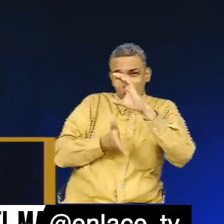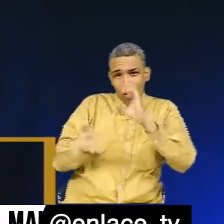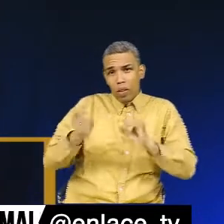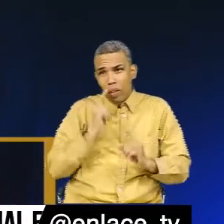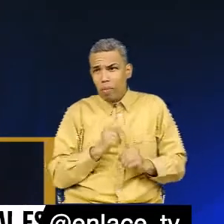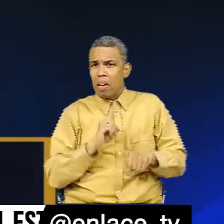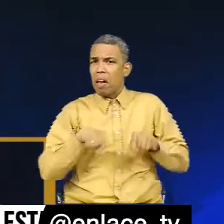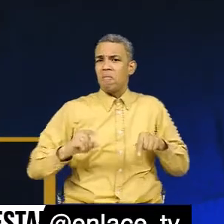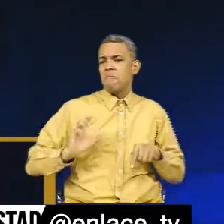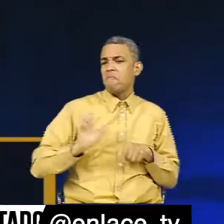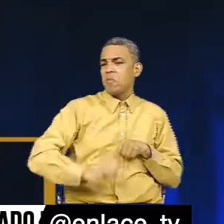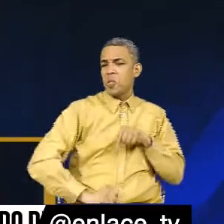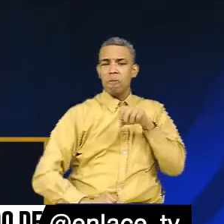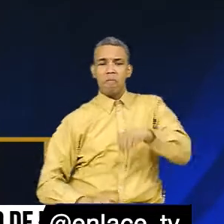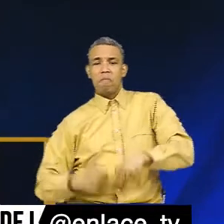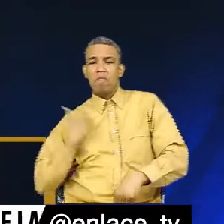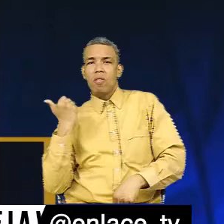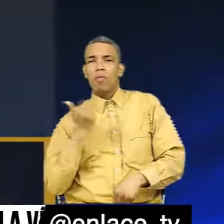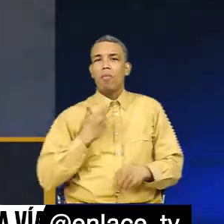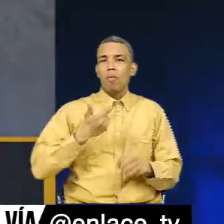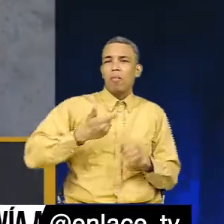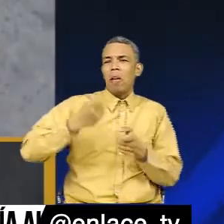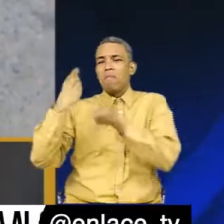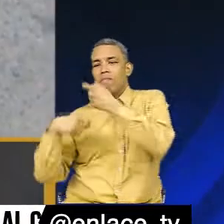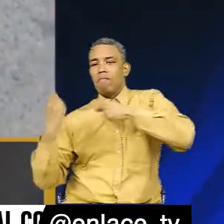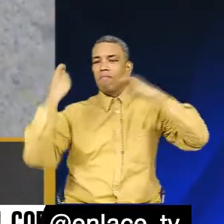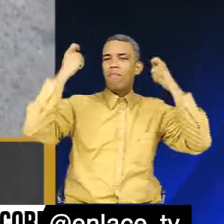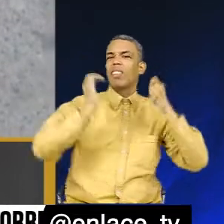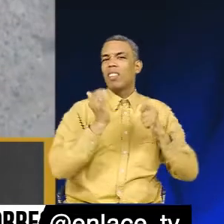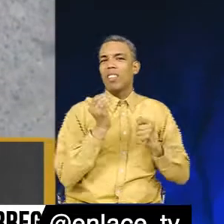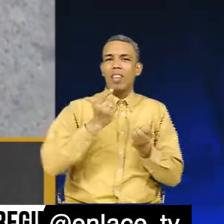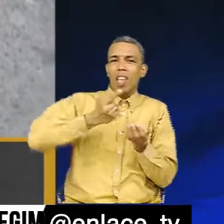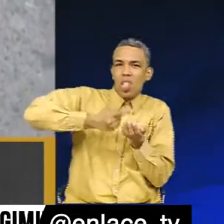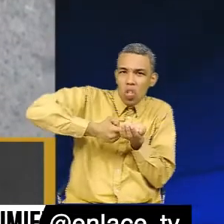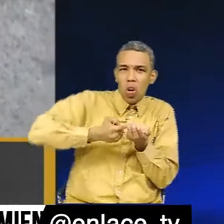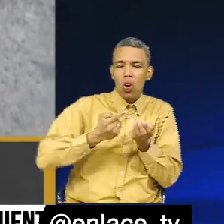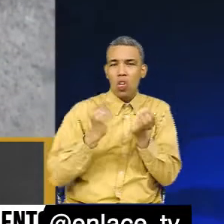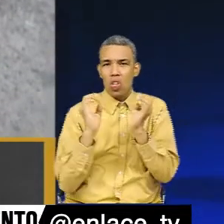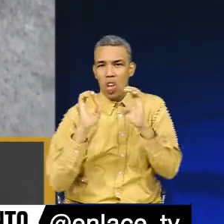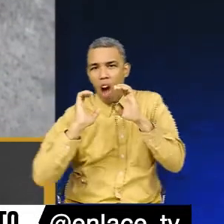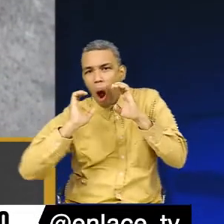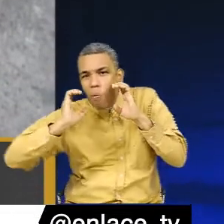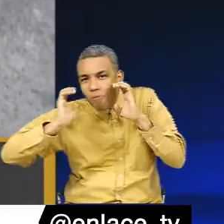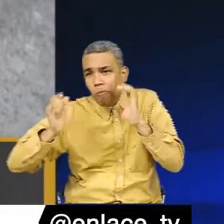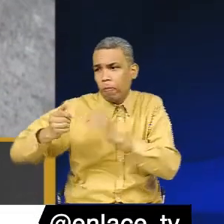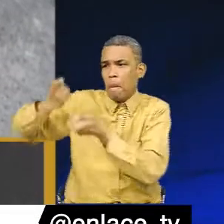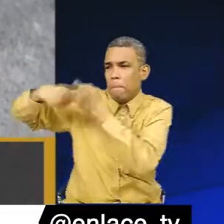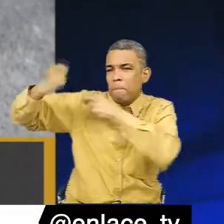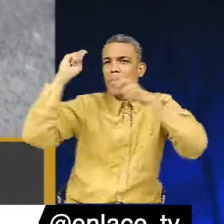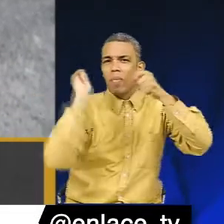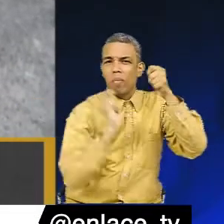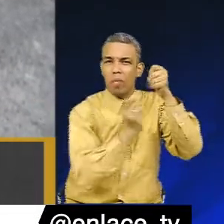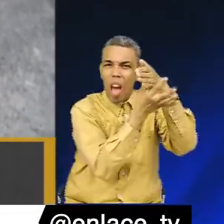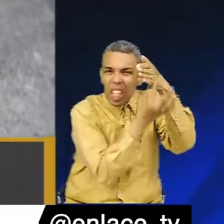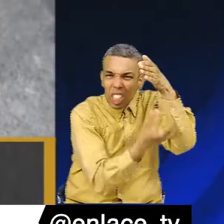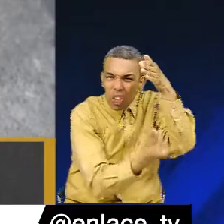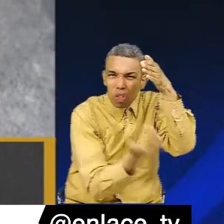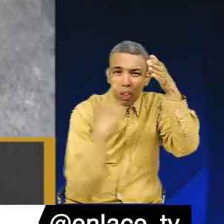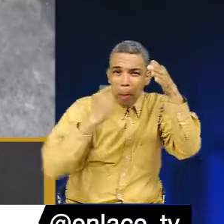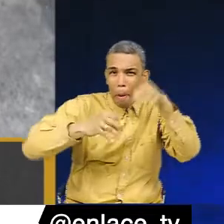tienen allí el negocio no son agradecidos con el espacio invadido, dejándolo en estas condiciones. Grasa y manchas de aceite en el